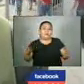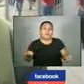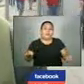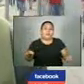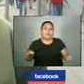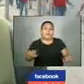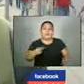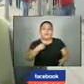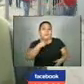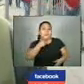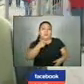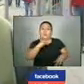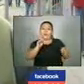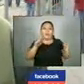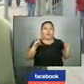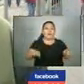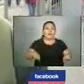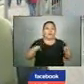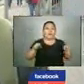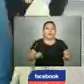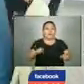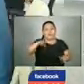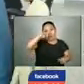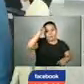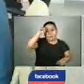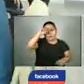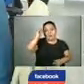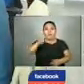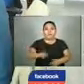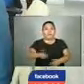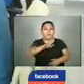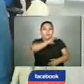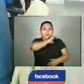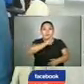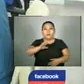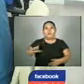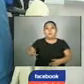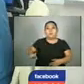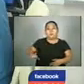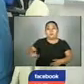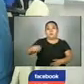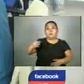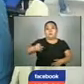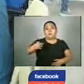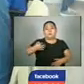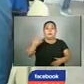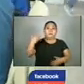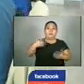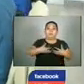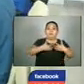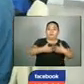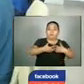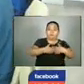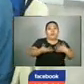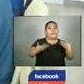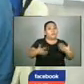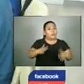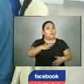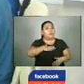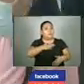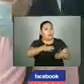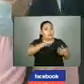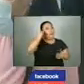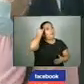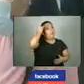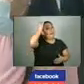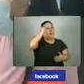les es bastante difícil a ellos poder tener un empleado. En El Salvador existen empresas que desde un tiempo atrás desarrollan programas e